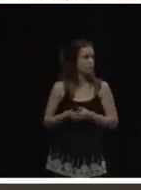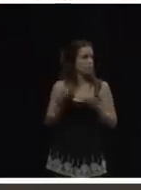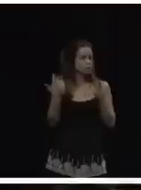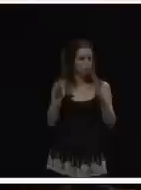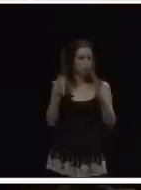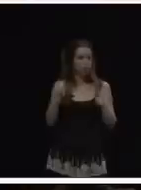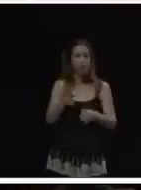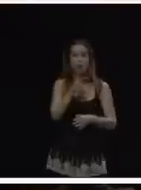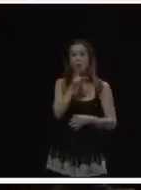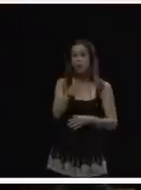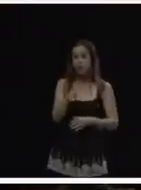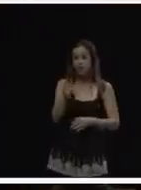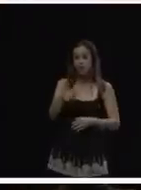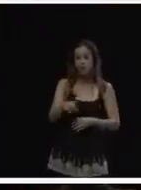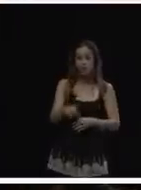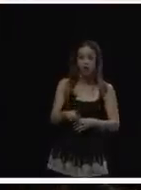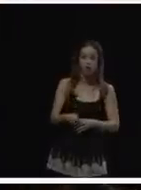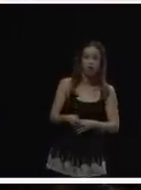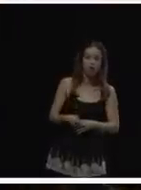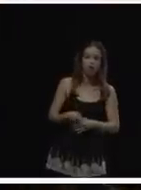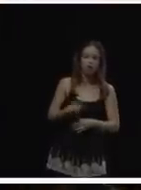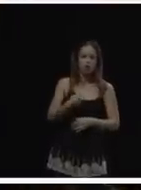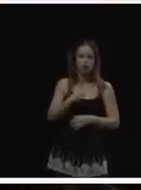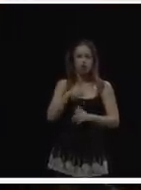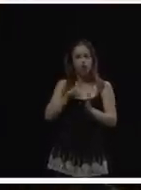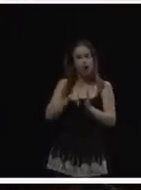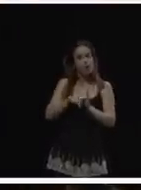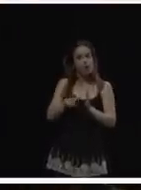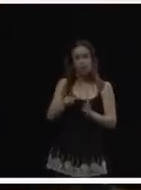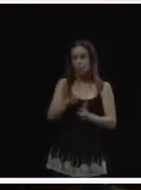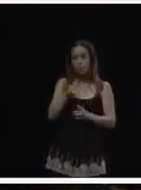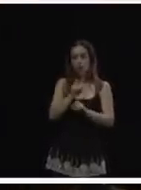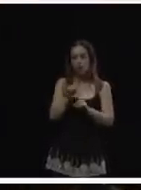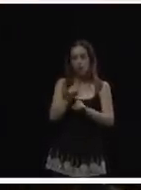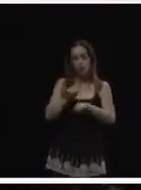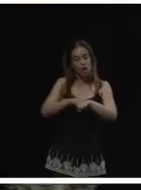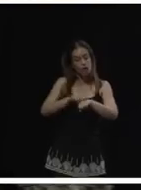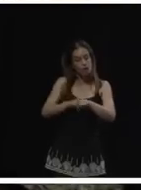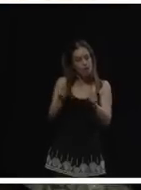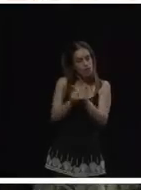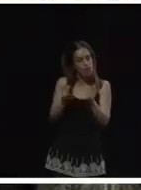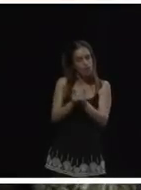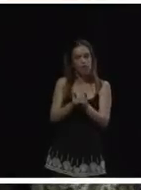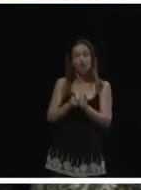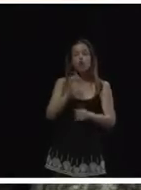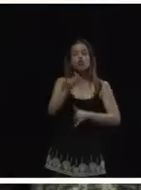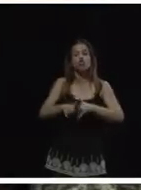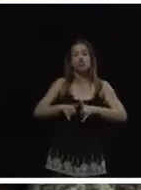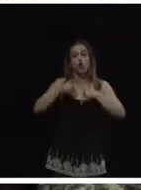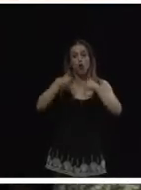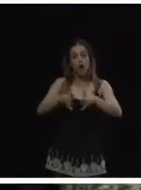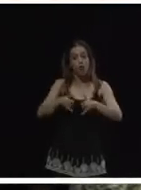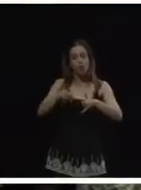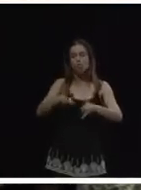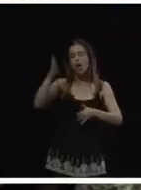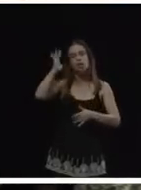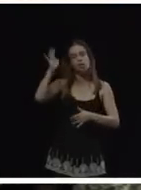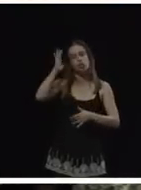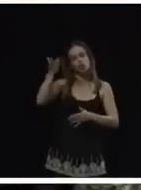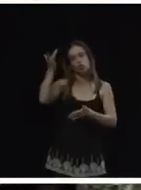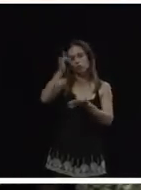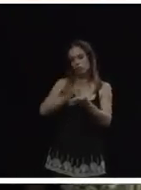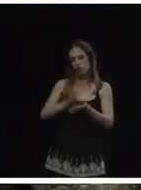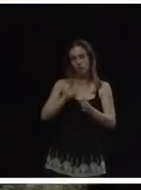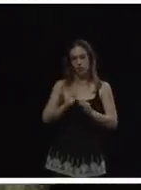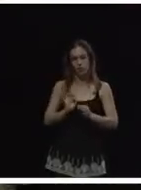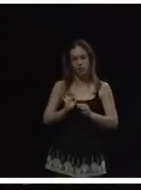Y por eso, y no me retraso más, porque sabemos que estamos muy justo de tiempo, por eso, Yolanda, tenemos tanta ilusión. Por